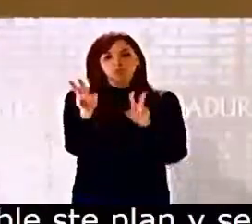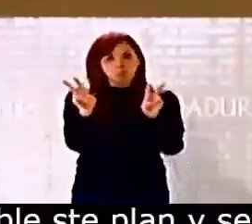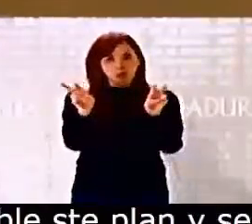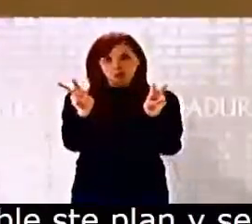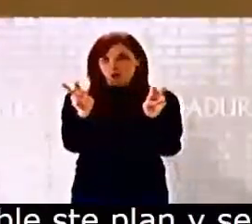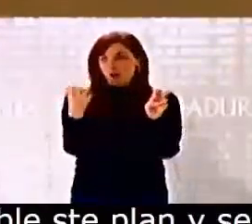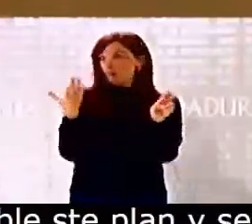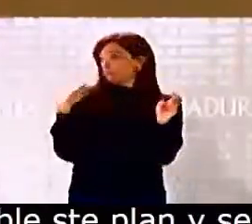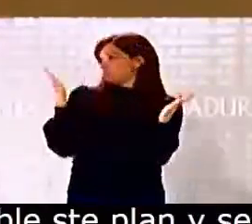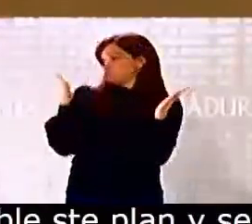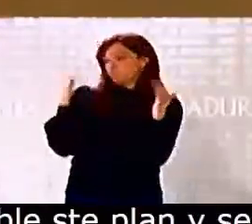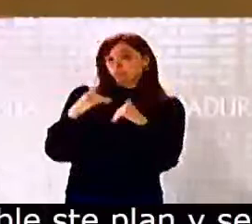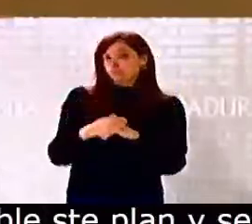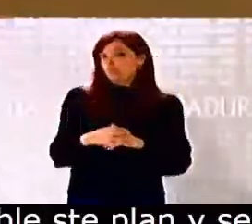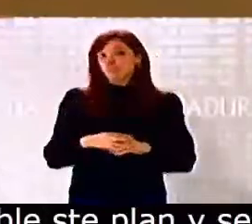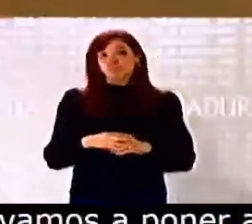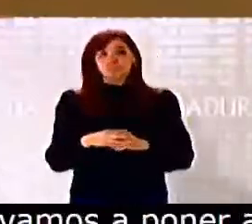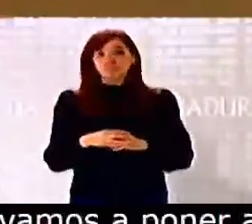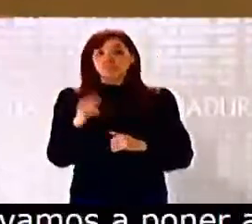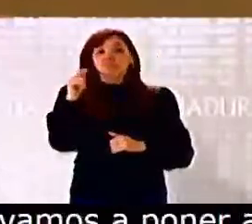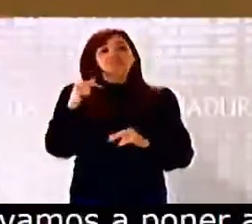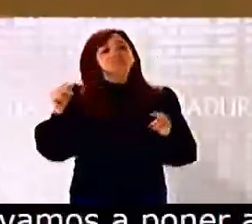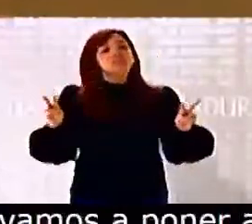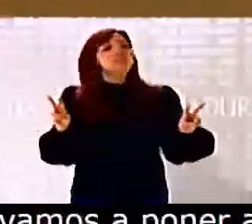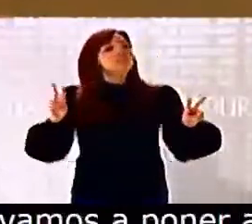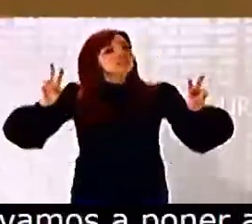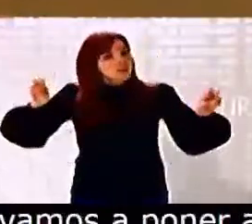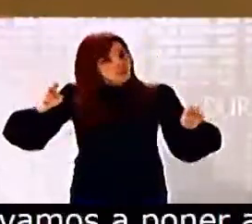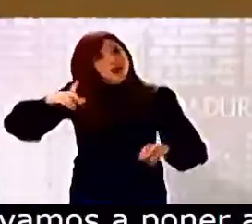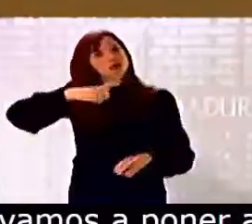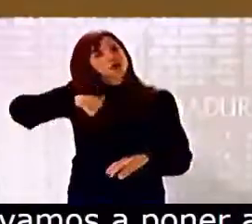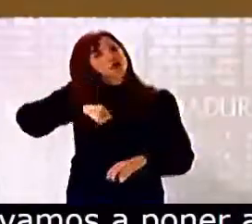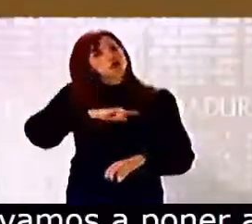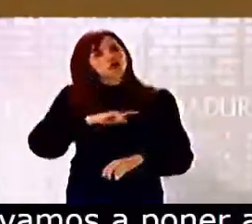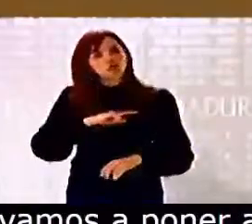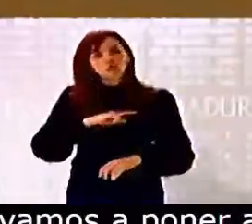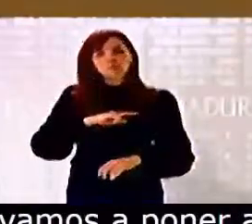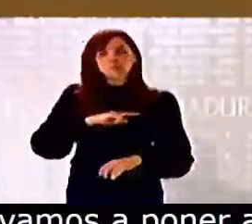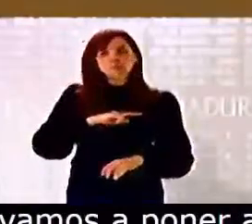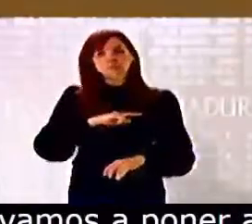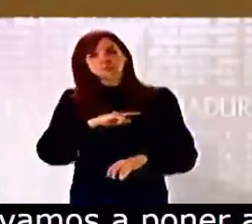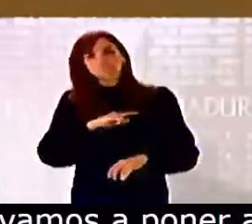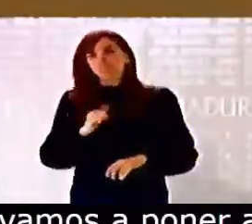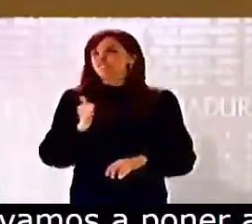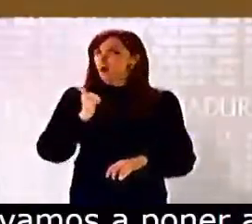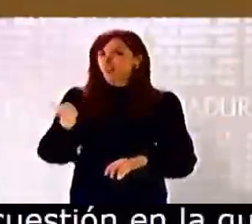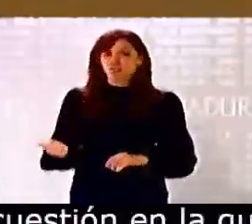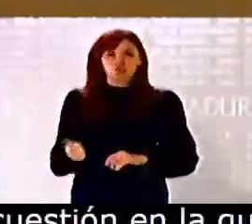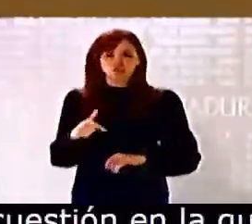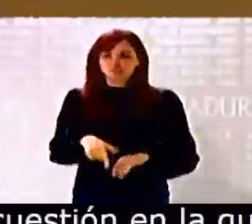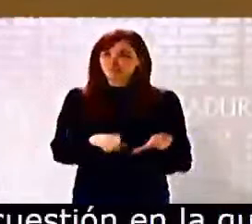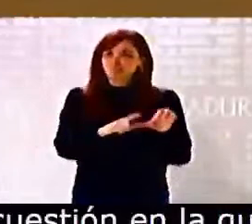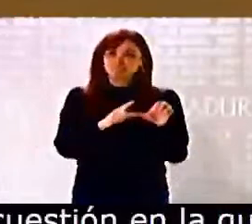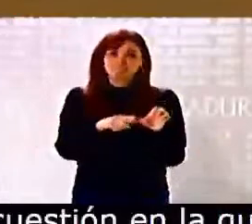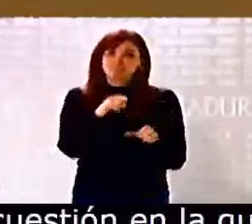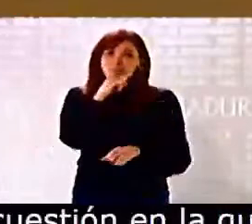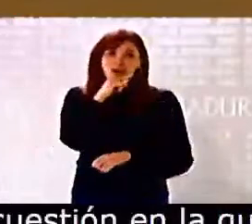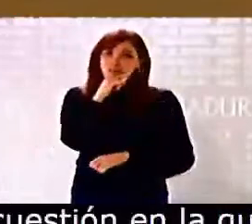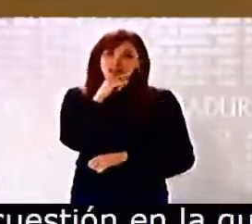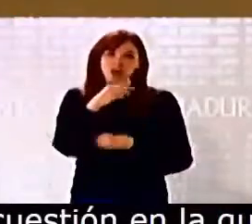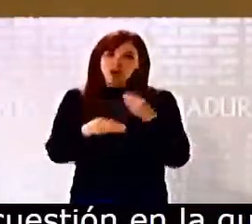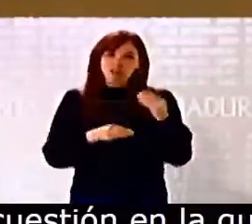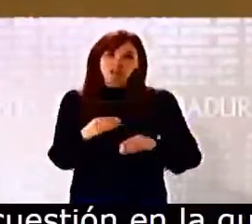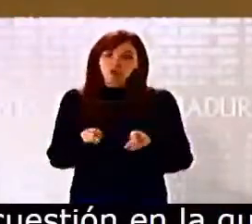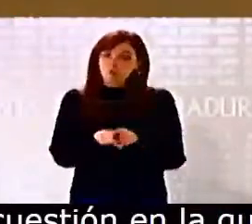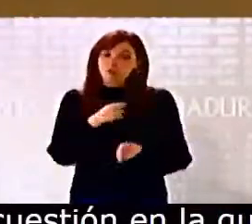sobre una cuestión en la que teníamos una posición muy hipócrita en Extremadura y en el conjunto de España.